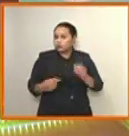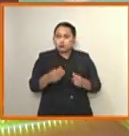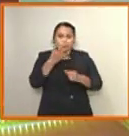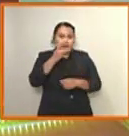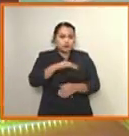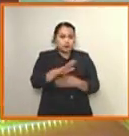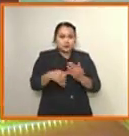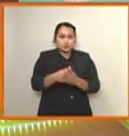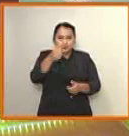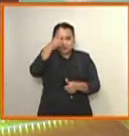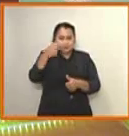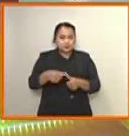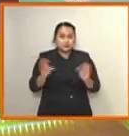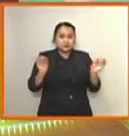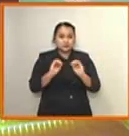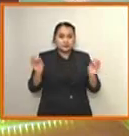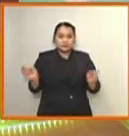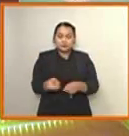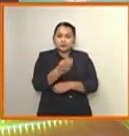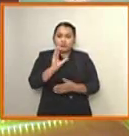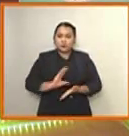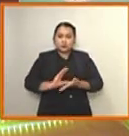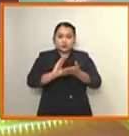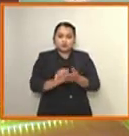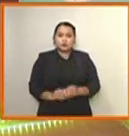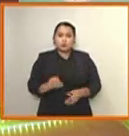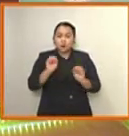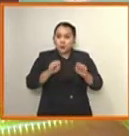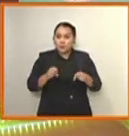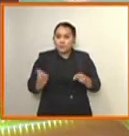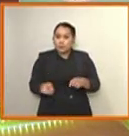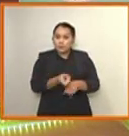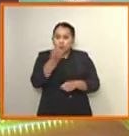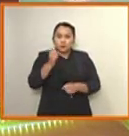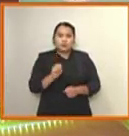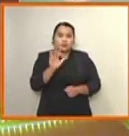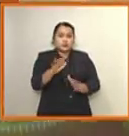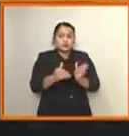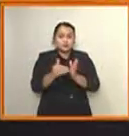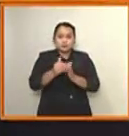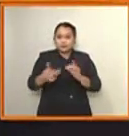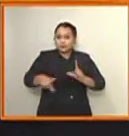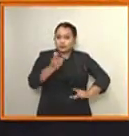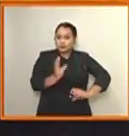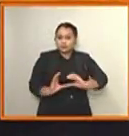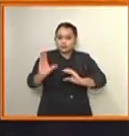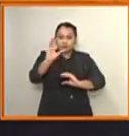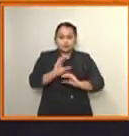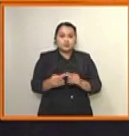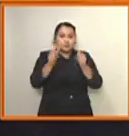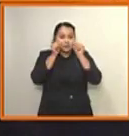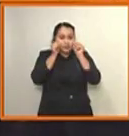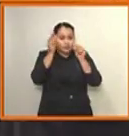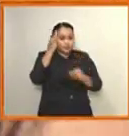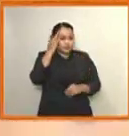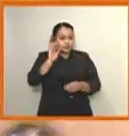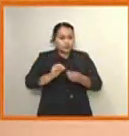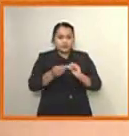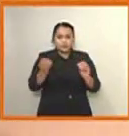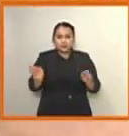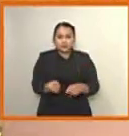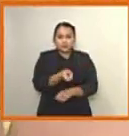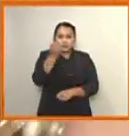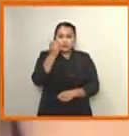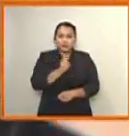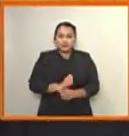que el nuevo ganador para nuestro Loto Super Premio es un nuevo monto en 5 millones de lempiras con tu jugada doble. Atentos porque se viene el primer dígito. Y este es